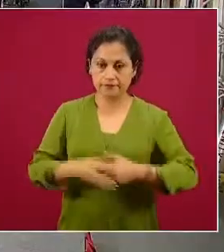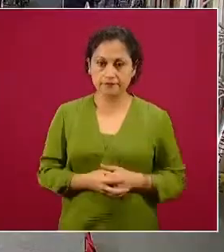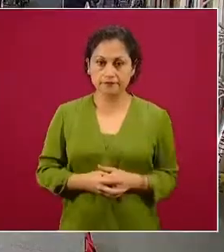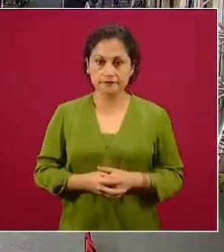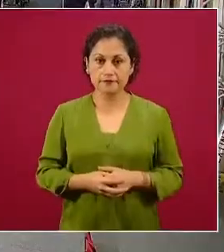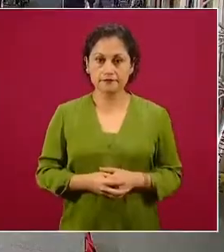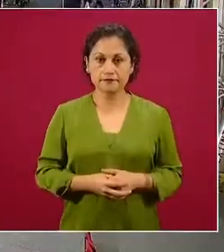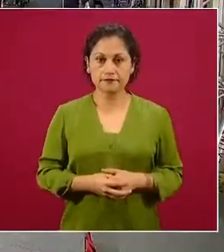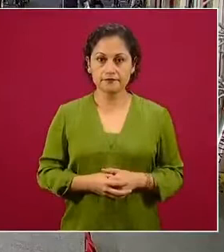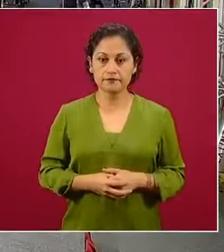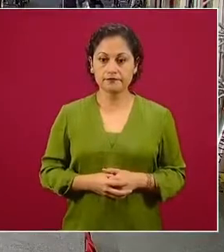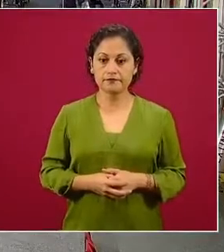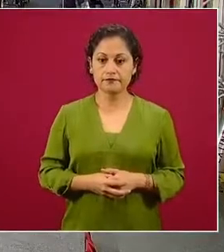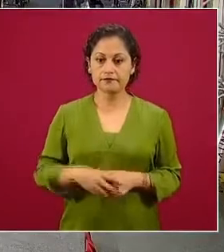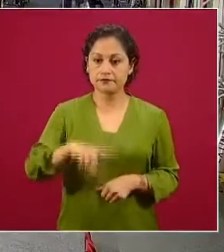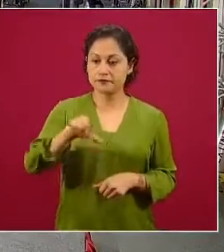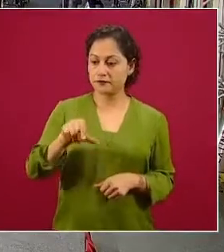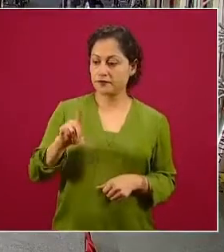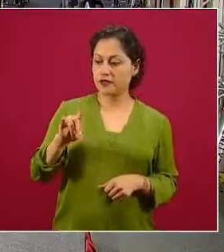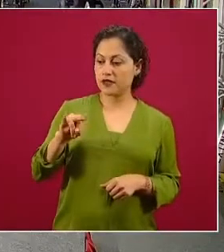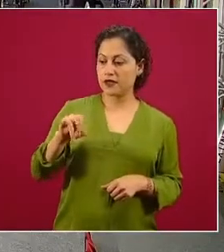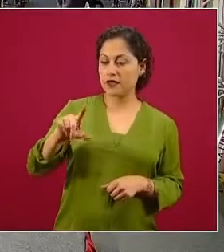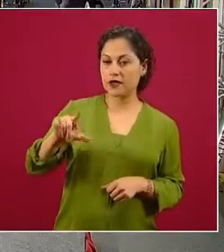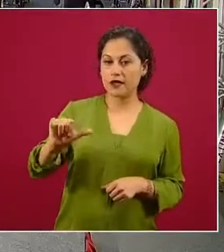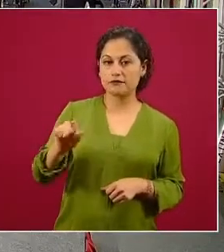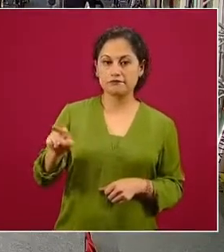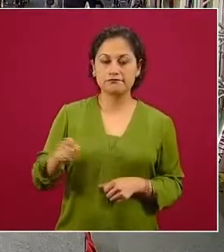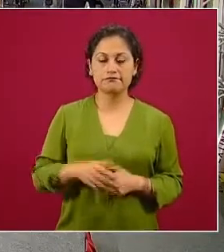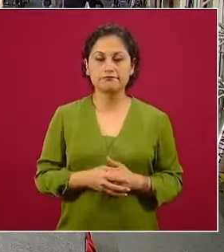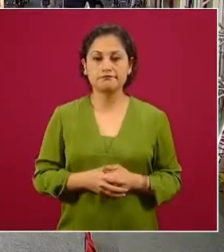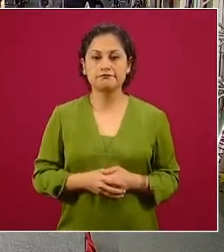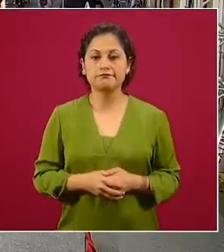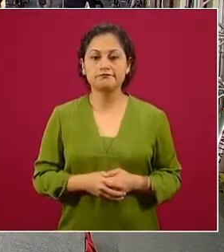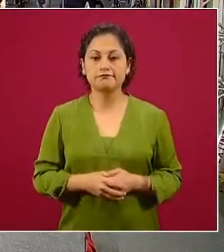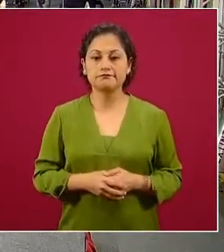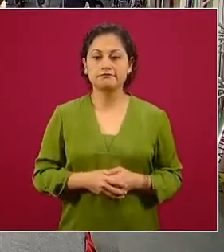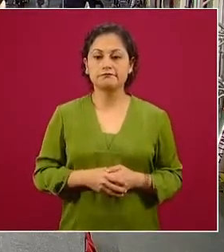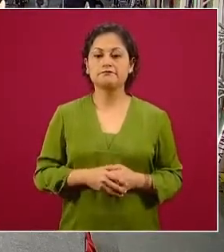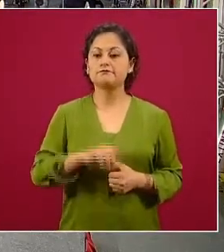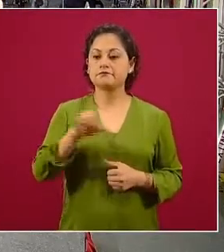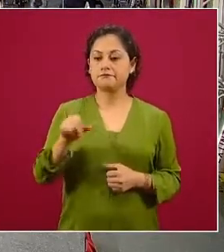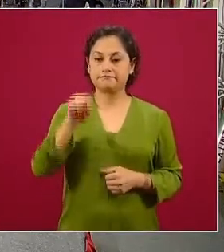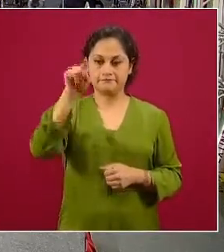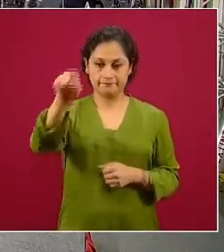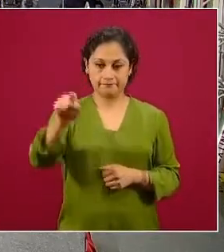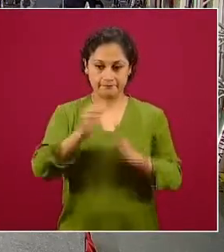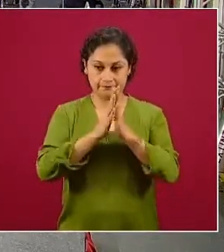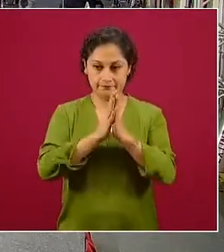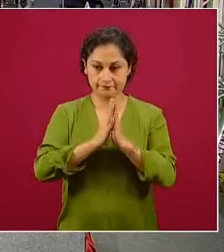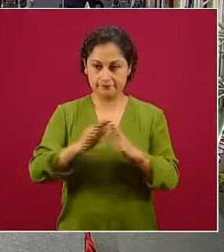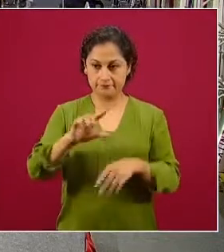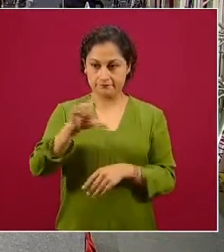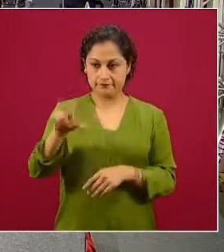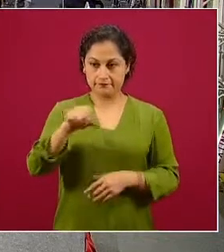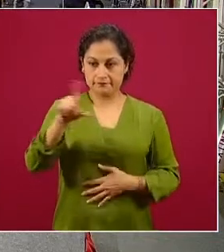Y Daniela Pastrana, pie de página. Y allá, por favor. Ahorita nos vamos.